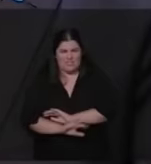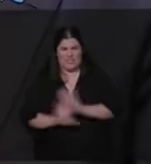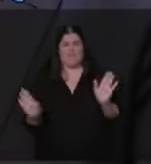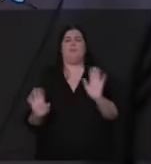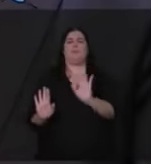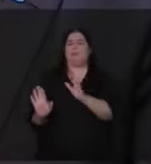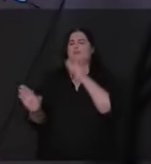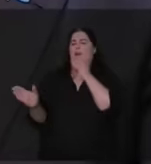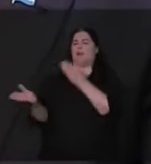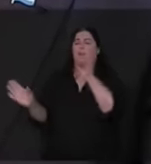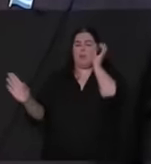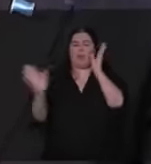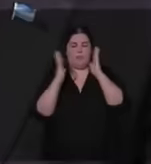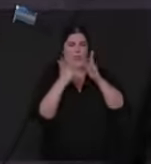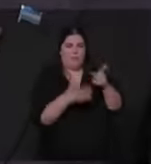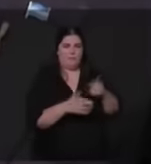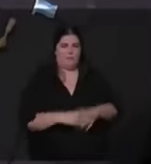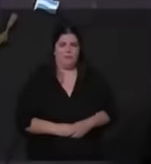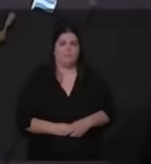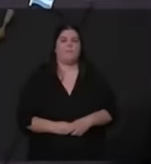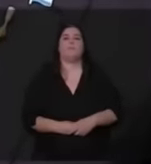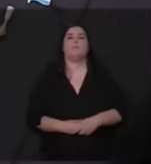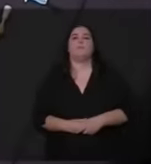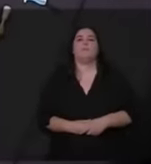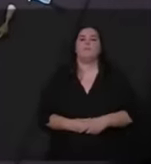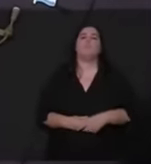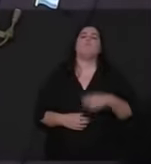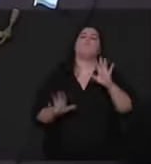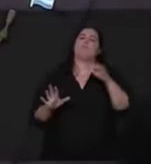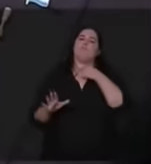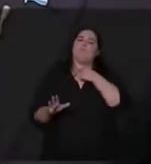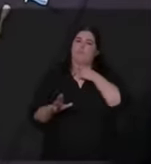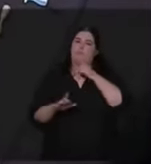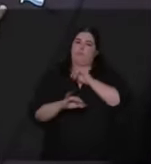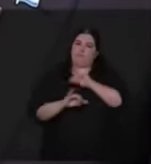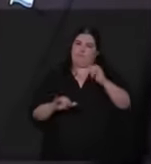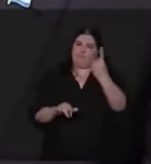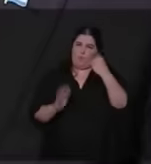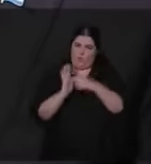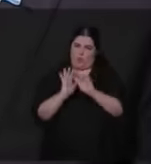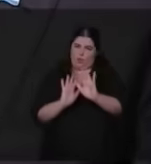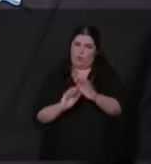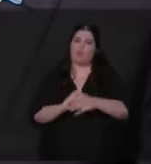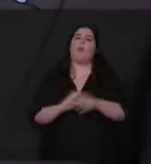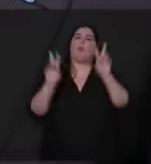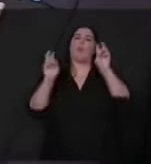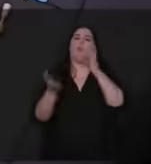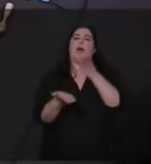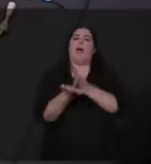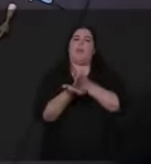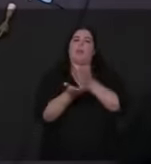Candidato Massa. No, perdón, candidato Milei estaba en la palabra. Quiero mencionar algo respecto a los derechos